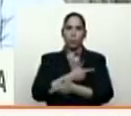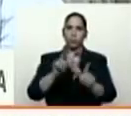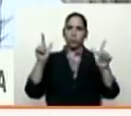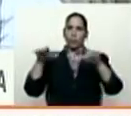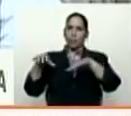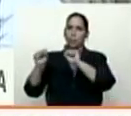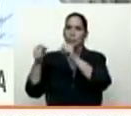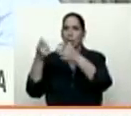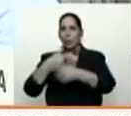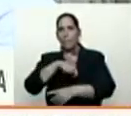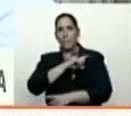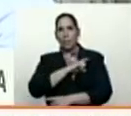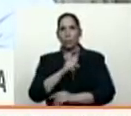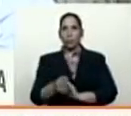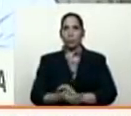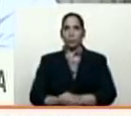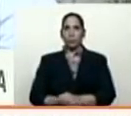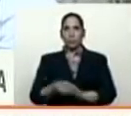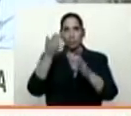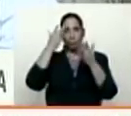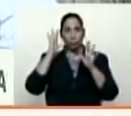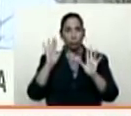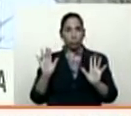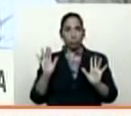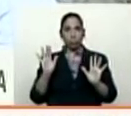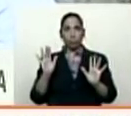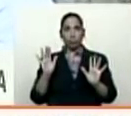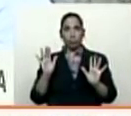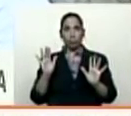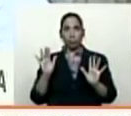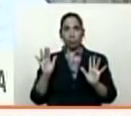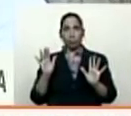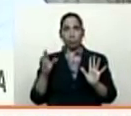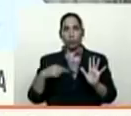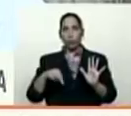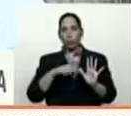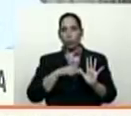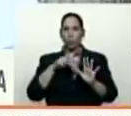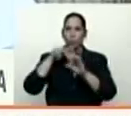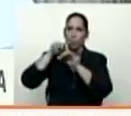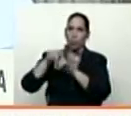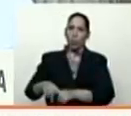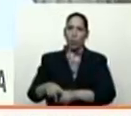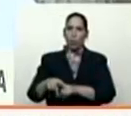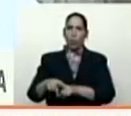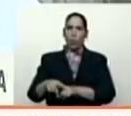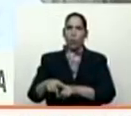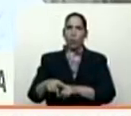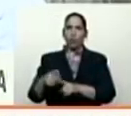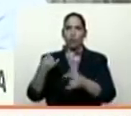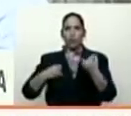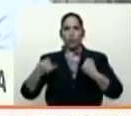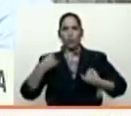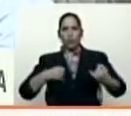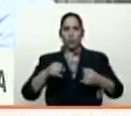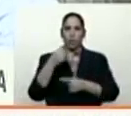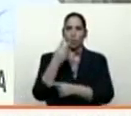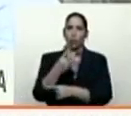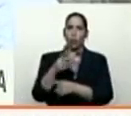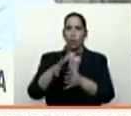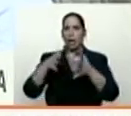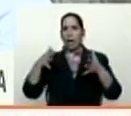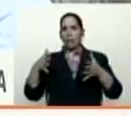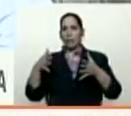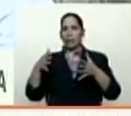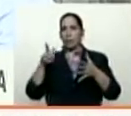Español, parece que estamos condenados a sufrir dos grandes enemigos. Por